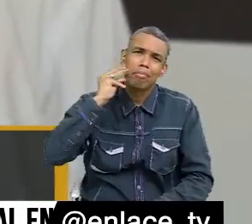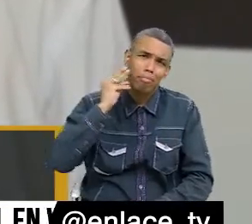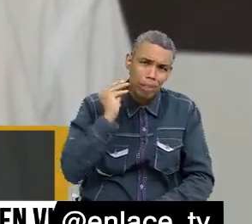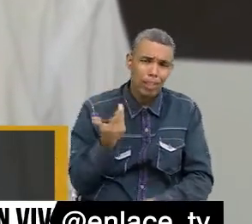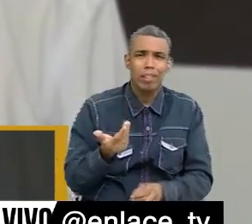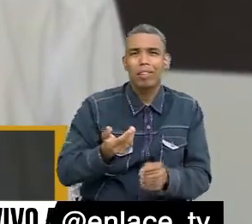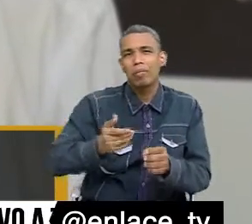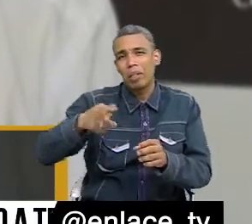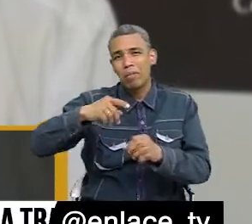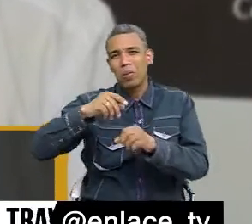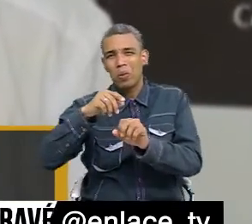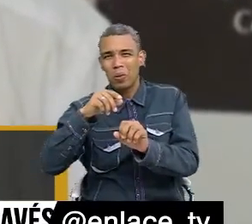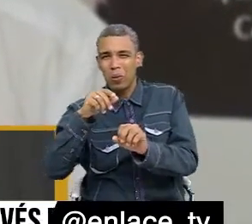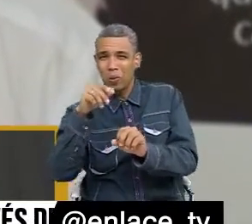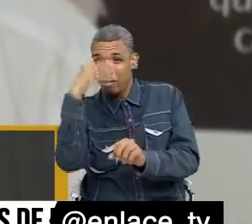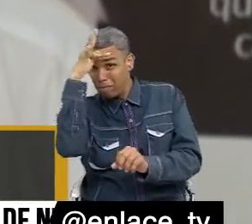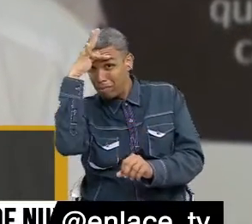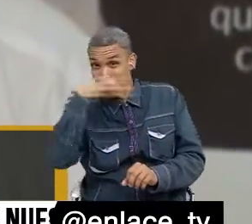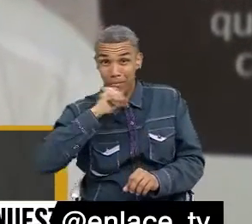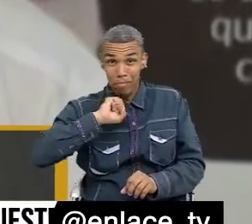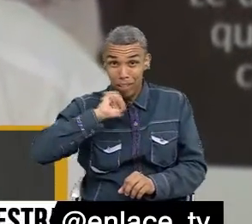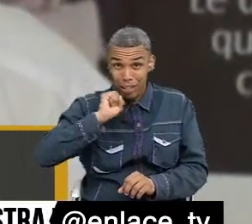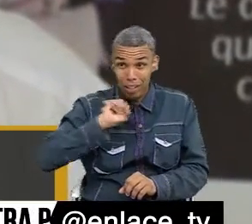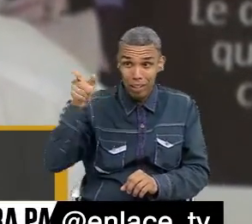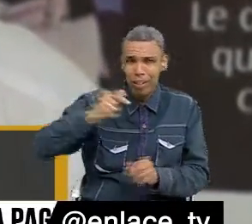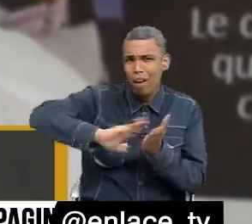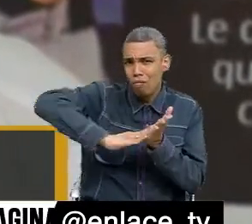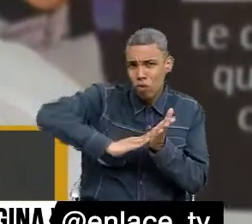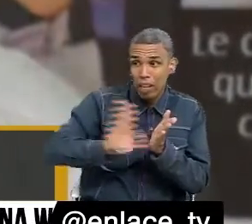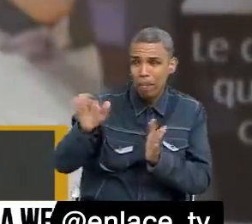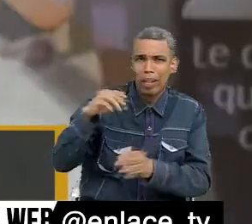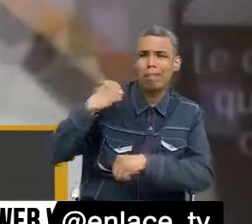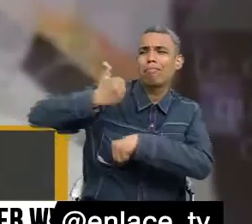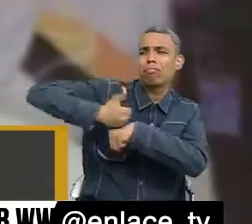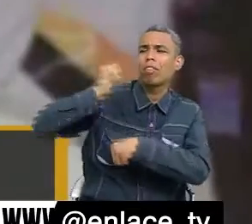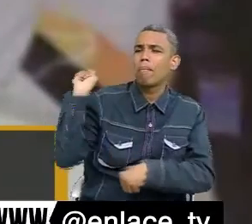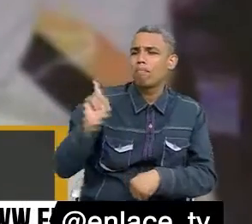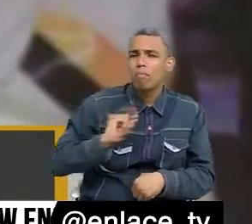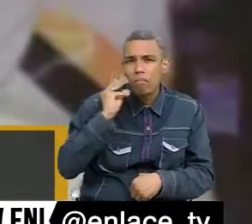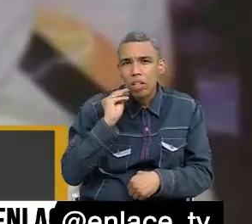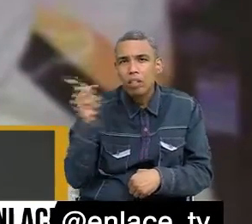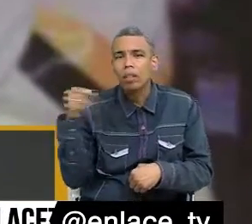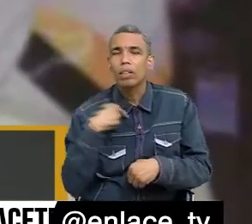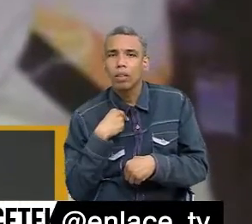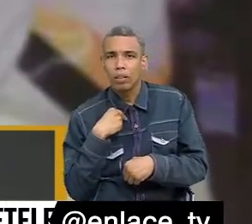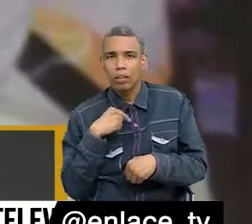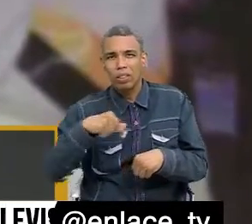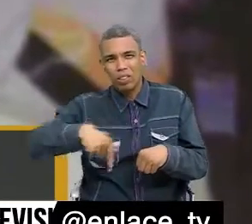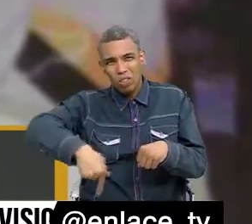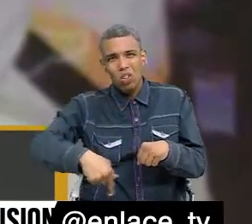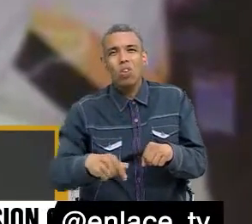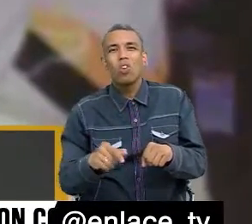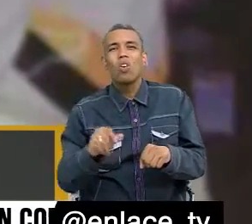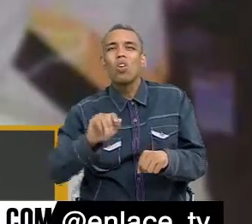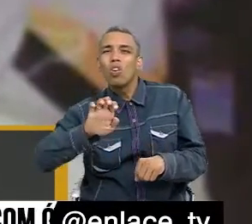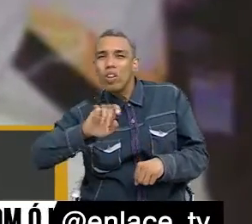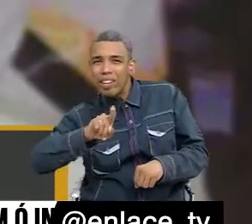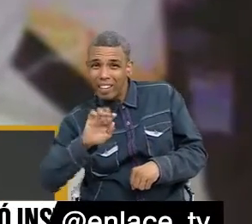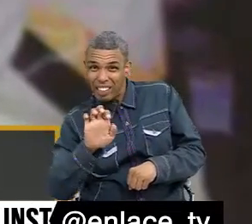como gerente del Hospital San Juan de Dios de Florida Blanca. Se ha desempeñado como auditor médico de la Oficina Asesora de Calidad de la ESE